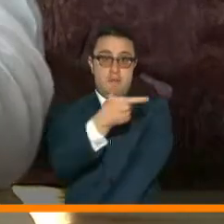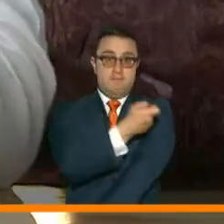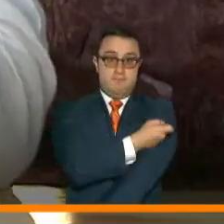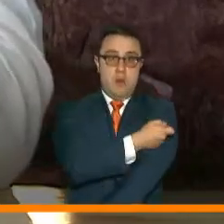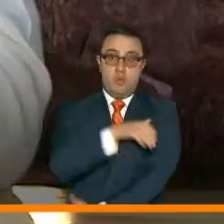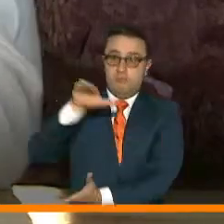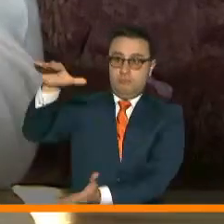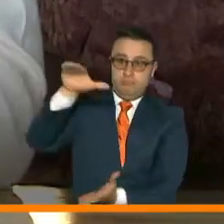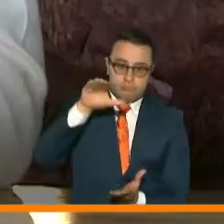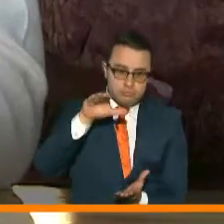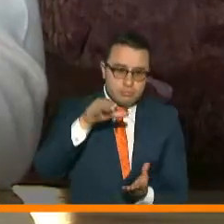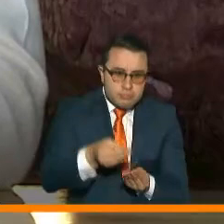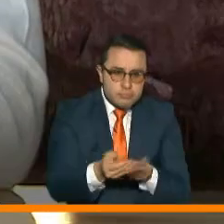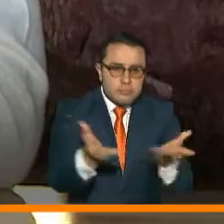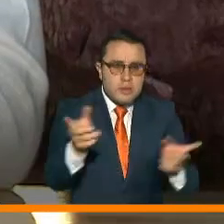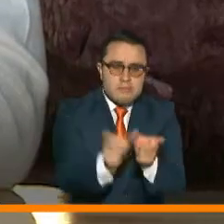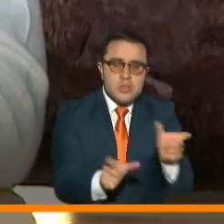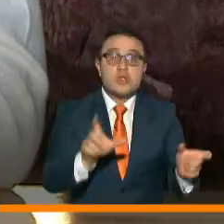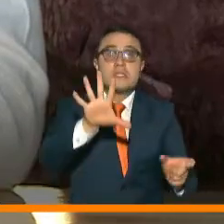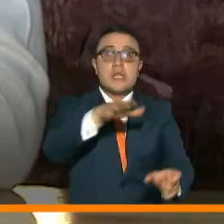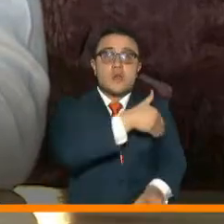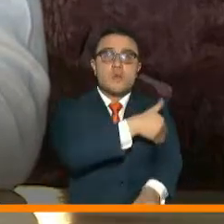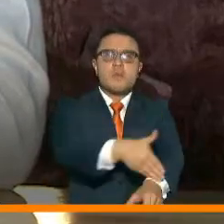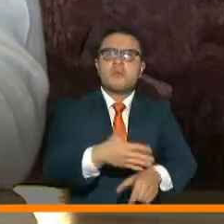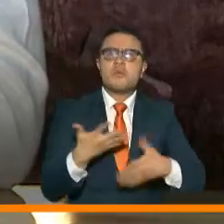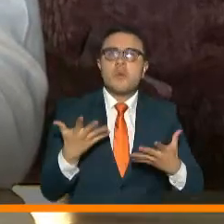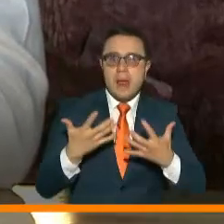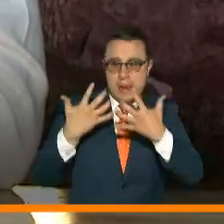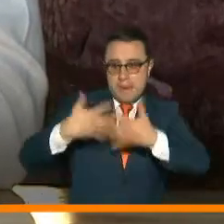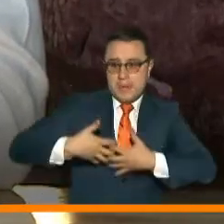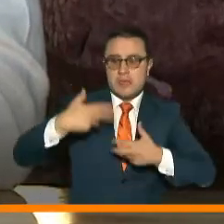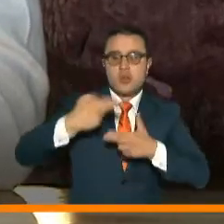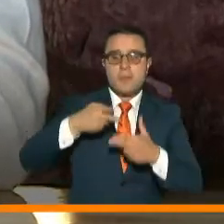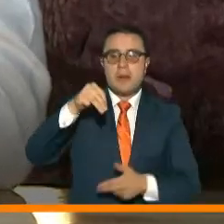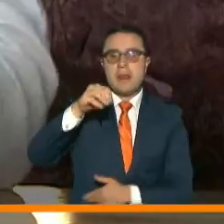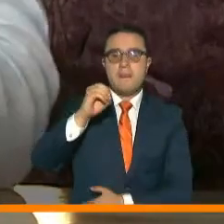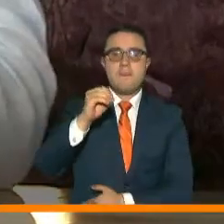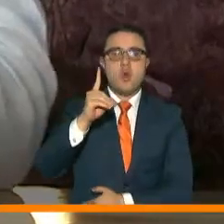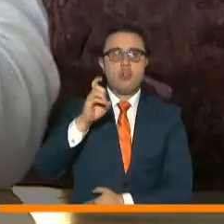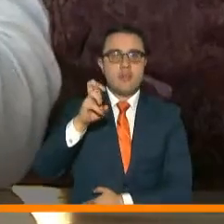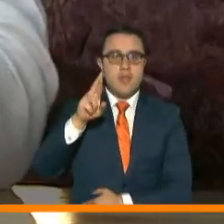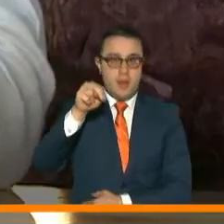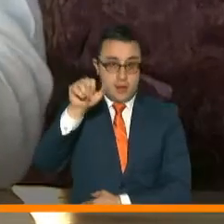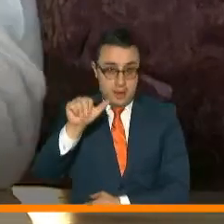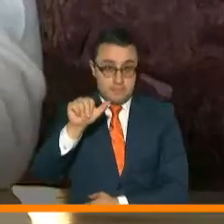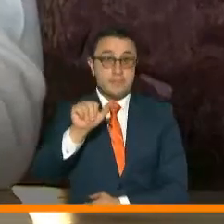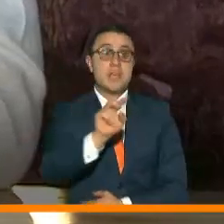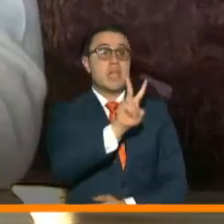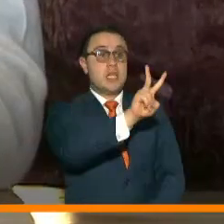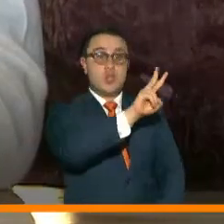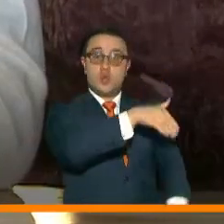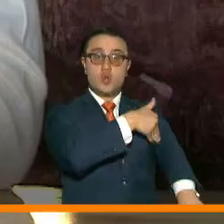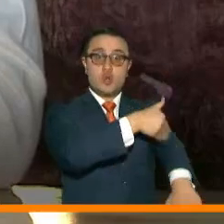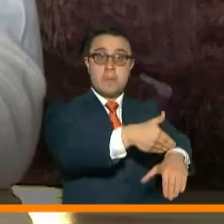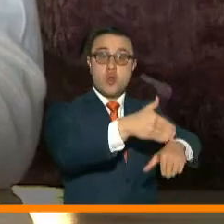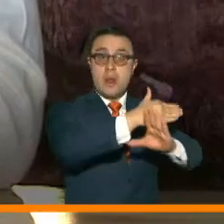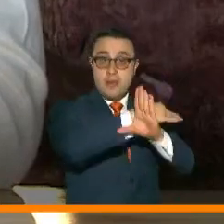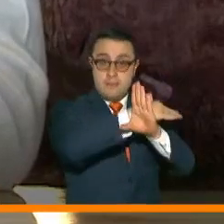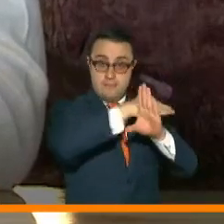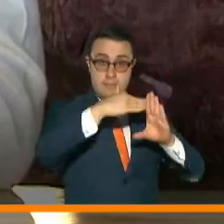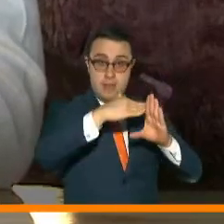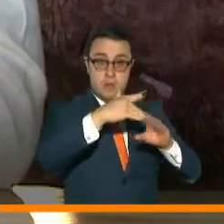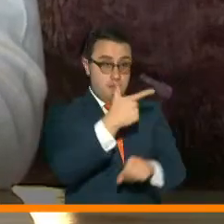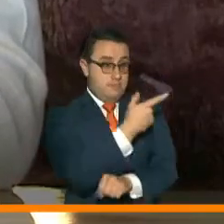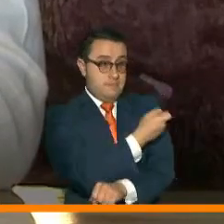para 5 millones de colombianos con Moderna y 2 millones y medio